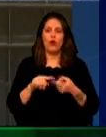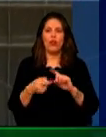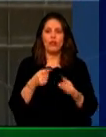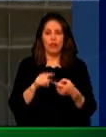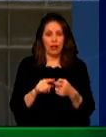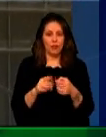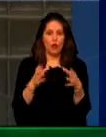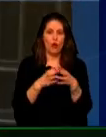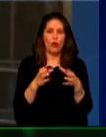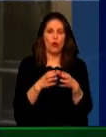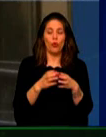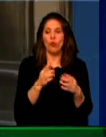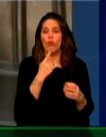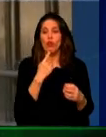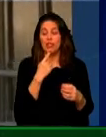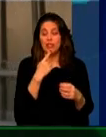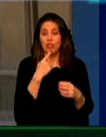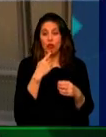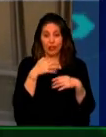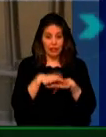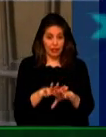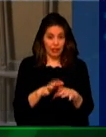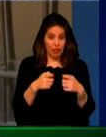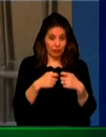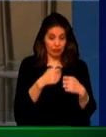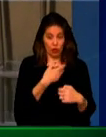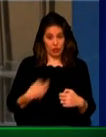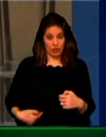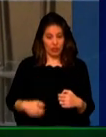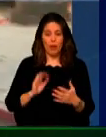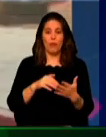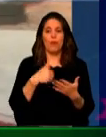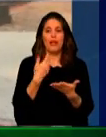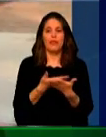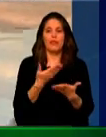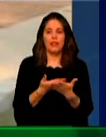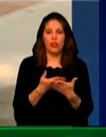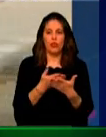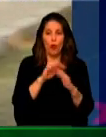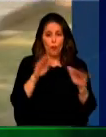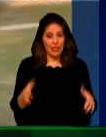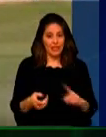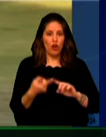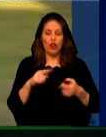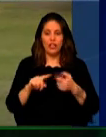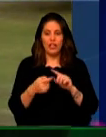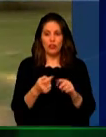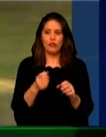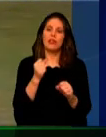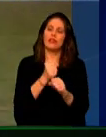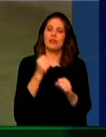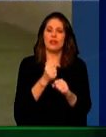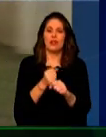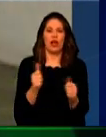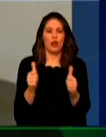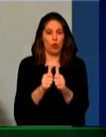partidos de la coalición que estábamos planteando la mesa de coordinación para poder trabajar en conjunto con